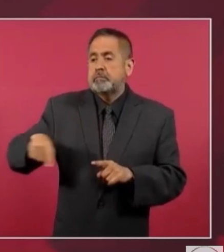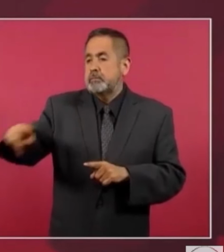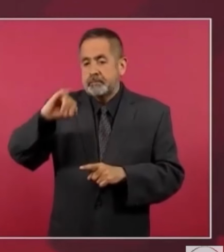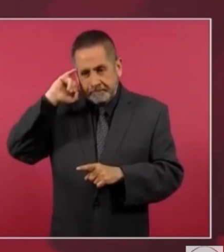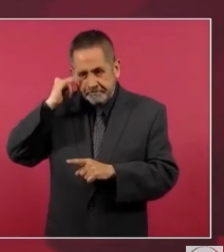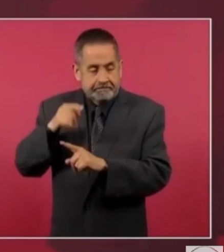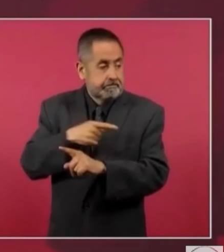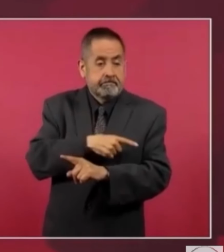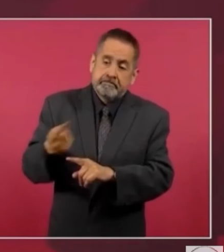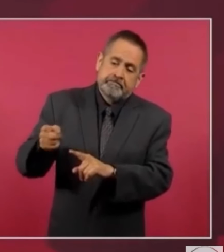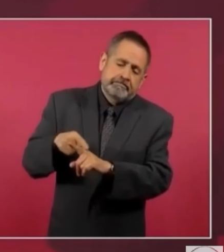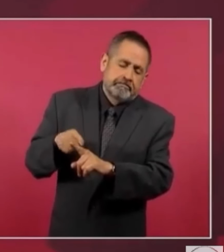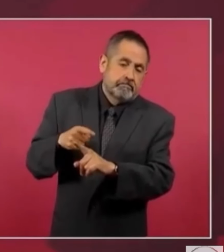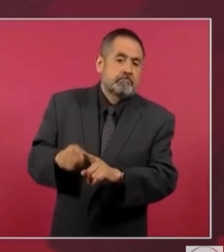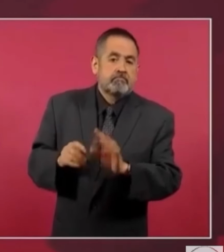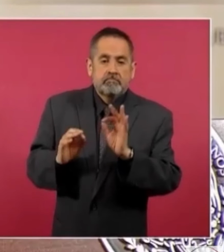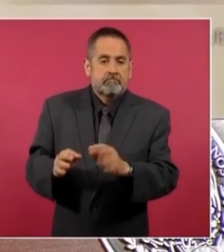indígenas,